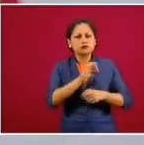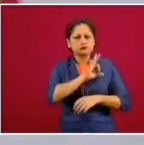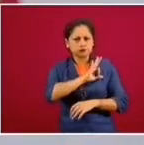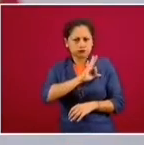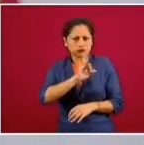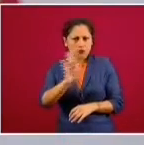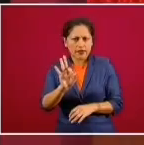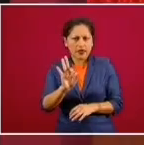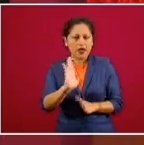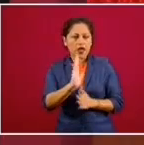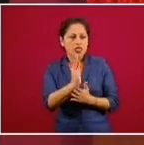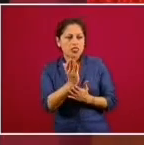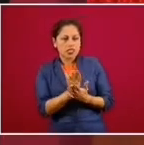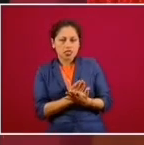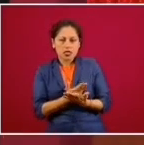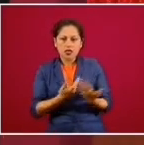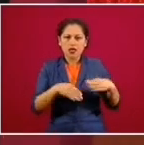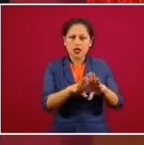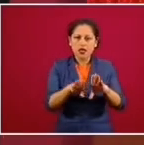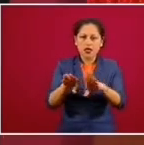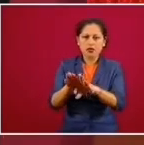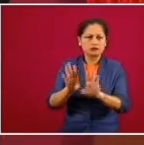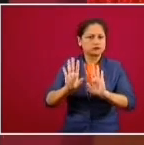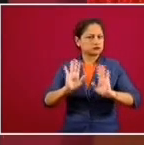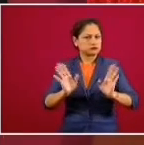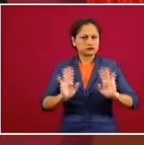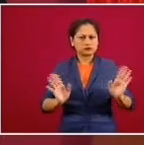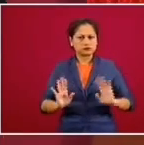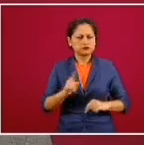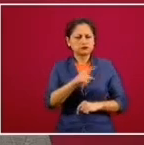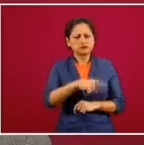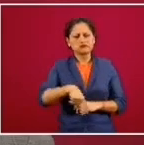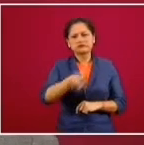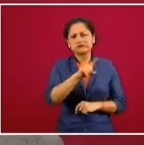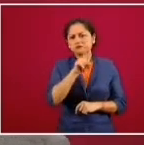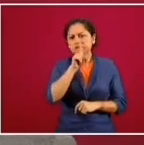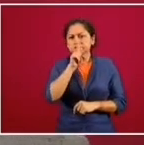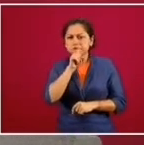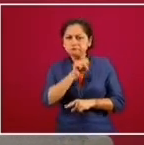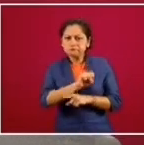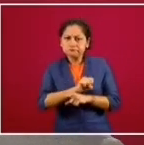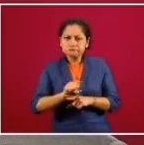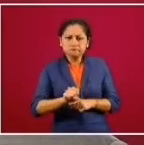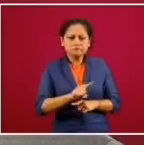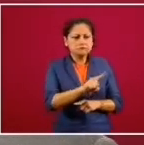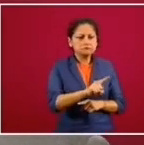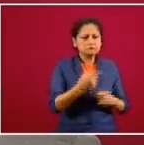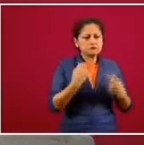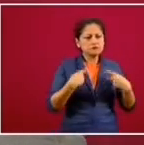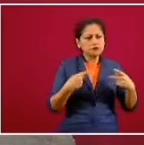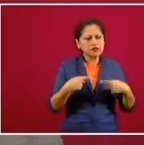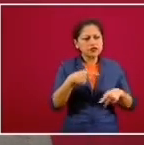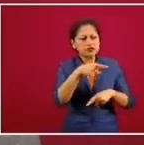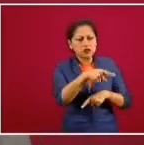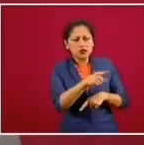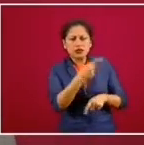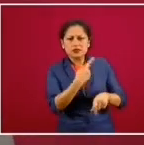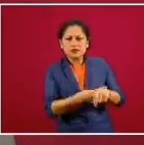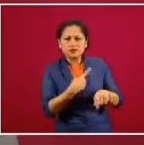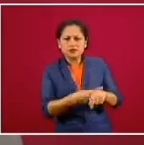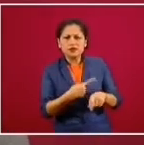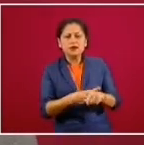masivas de mitigación. Contención, detectar casos sospechosos, diagnosticarlos y ponerlos en aislamiento a ellos y a